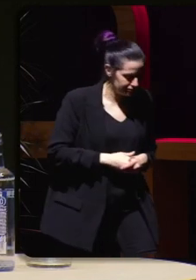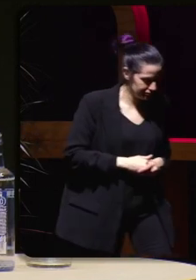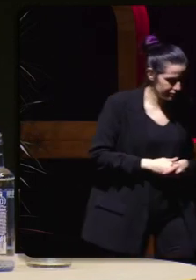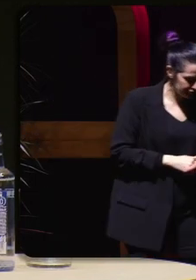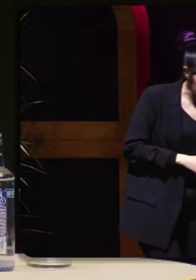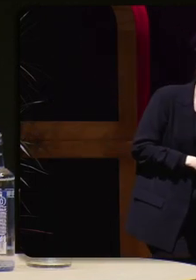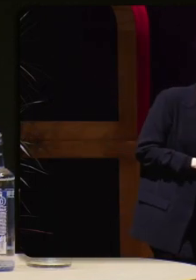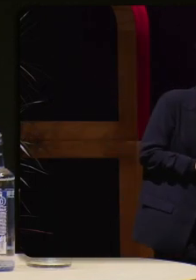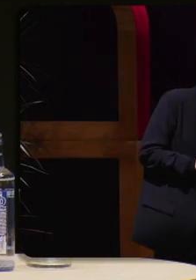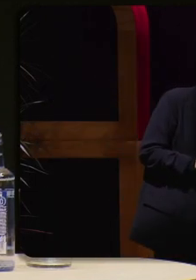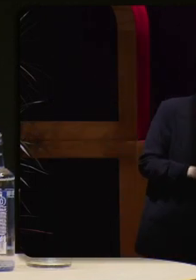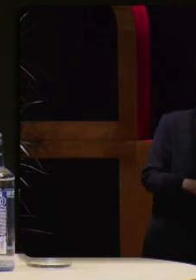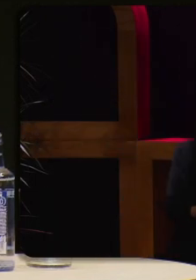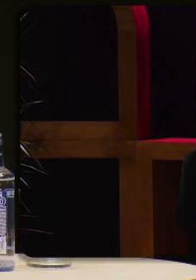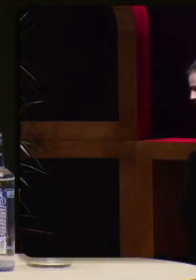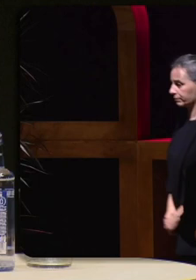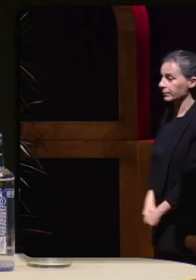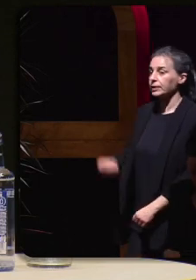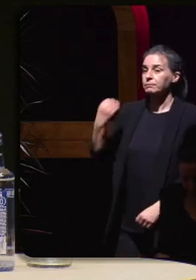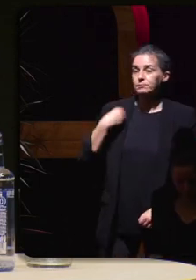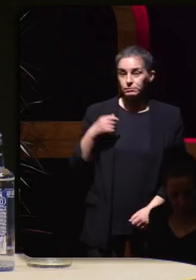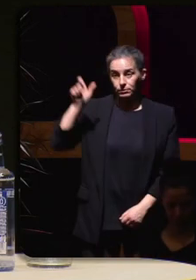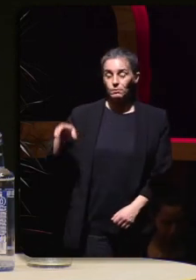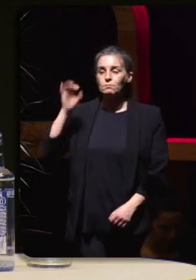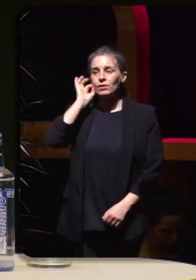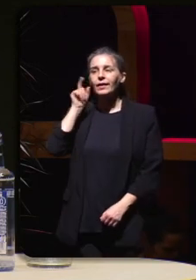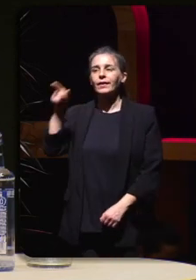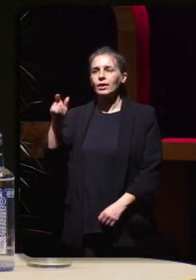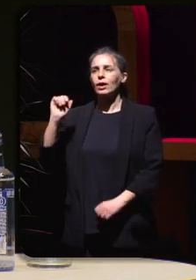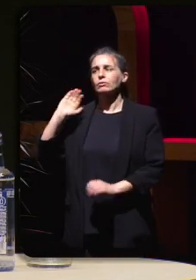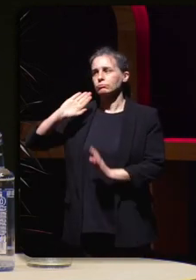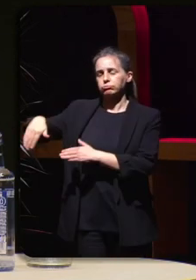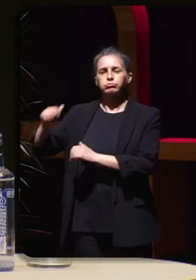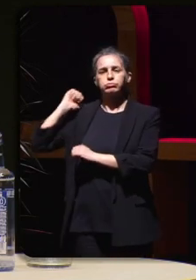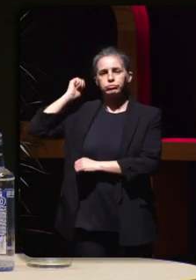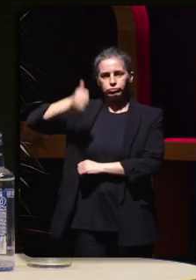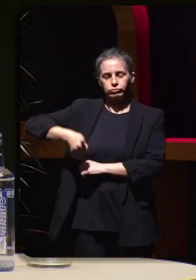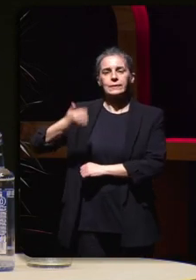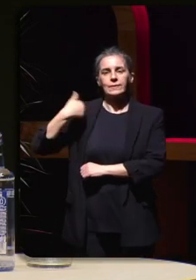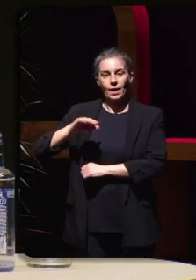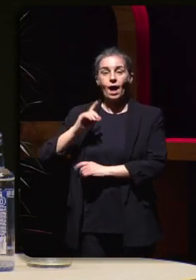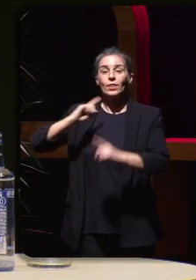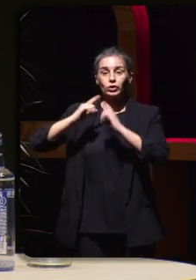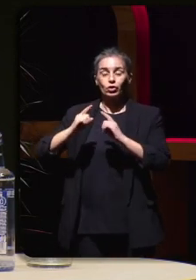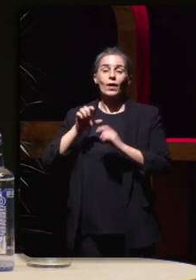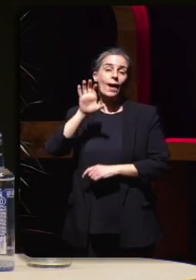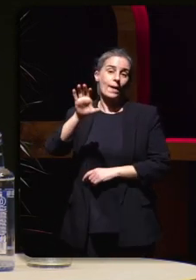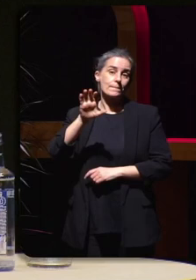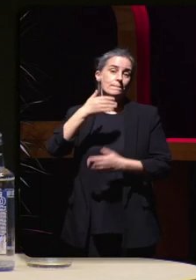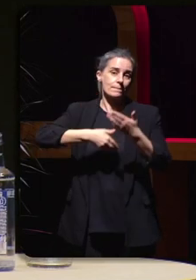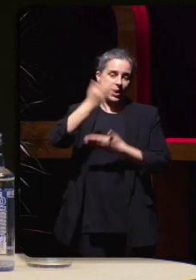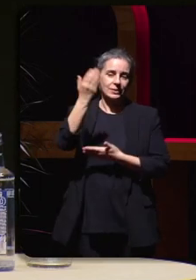los últimos años Estuvo trabajando fue una de las directoras de del país hasta